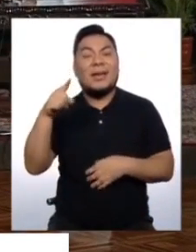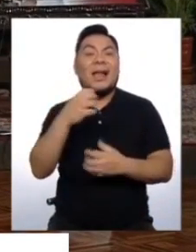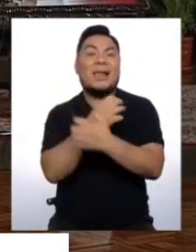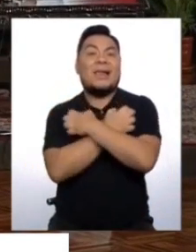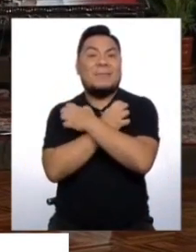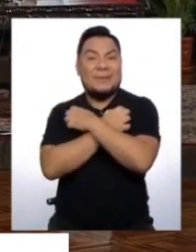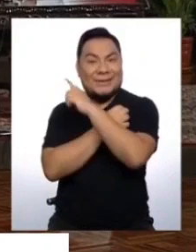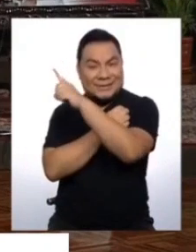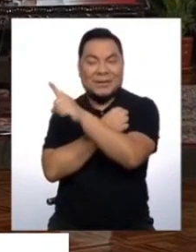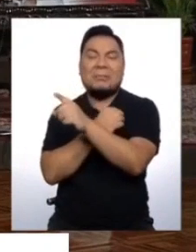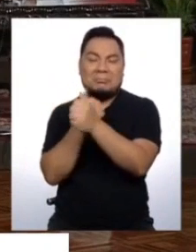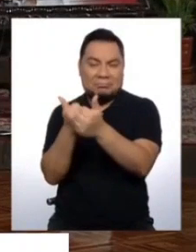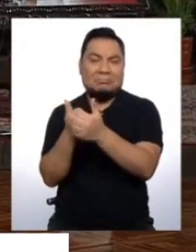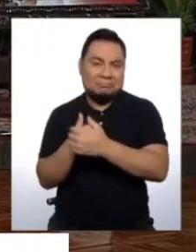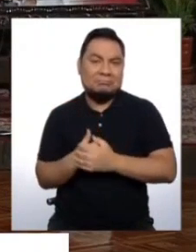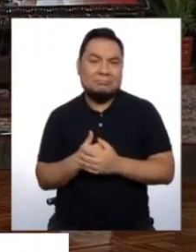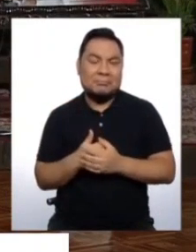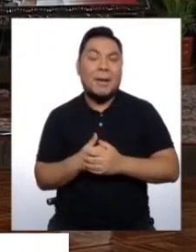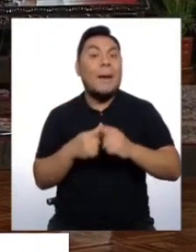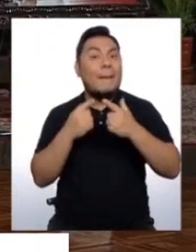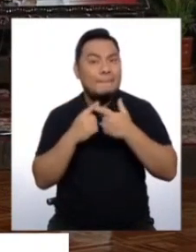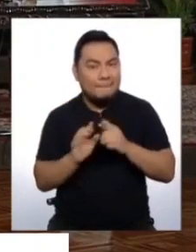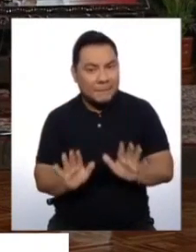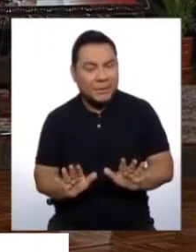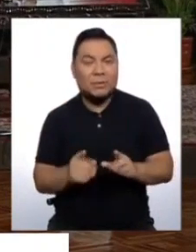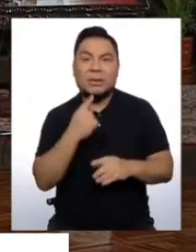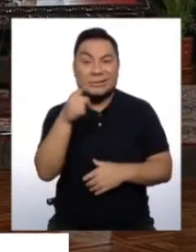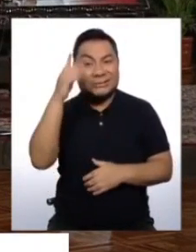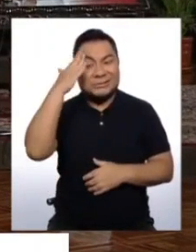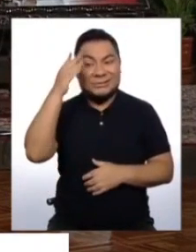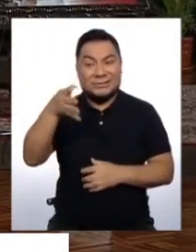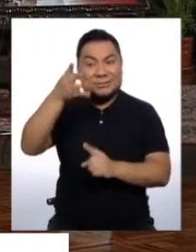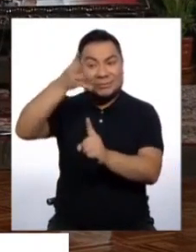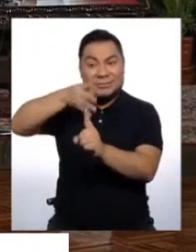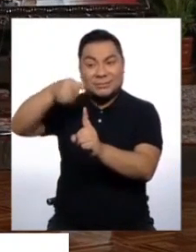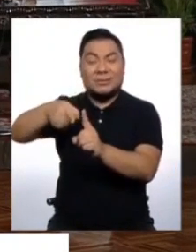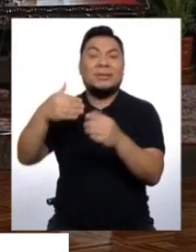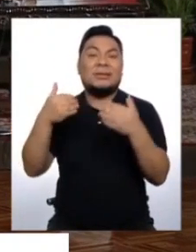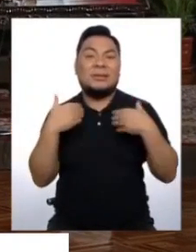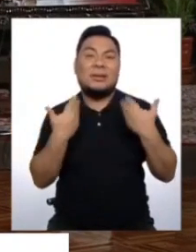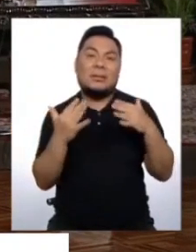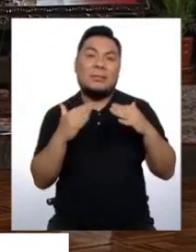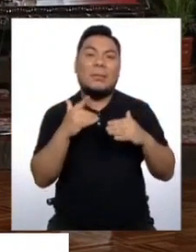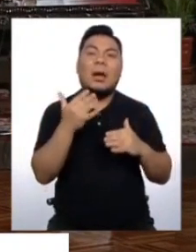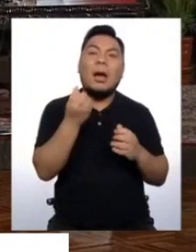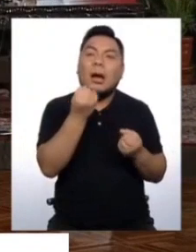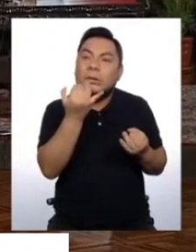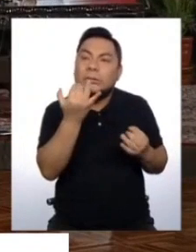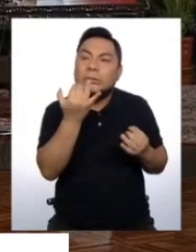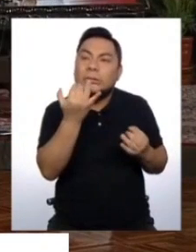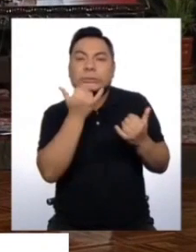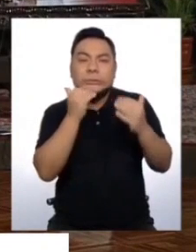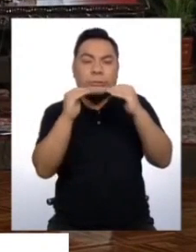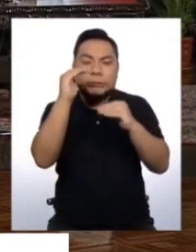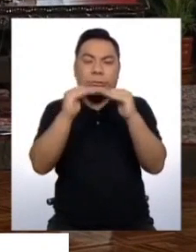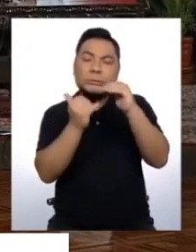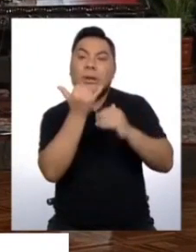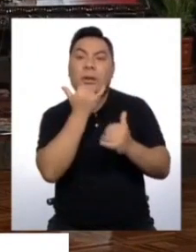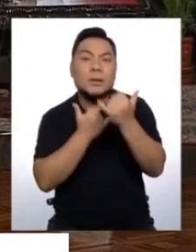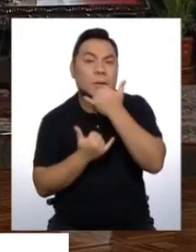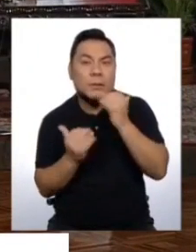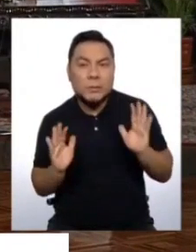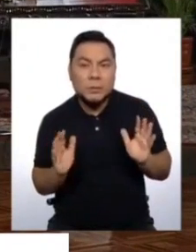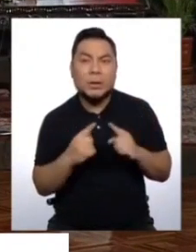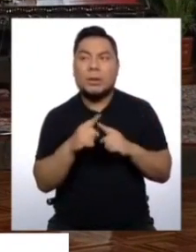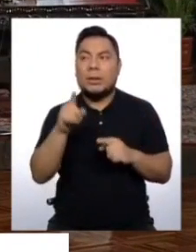Lambayeque. Sin embargo, sabemos que estas pruebas tienen un alto nivel de margen de error y deben ser tomadas siguiendo